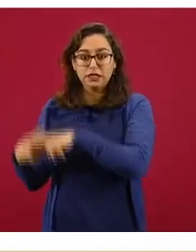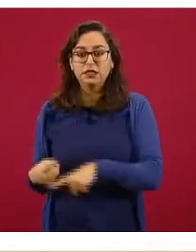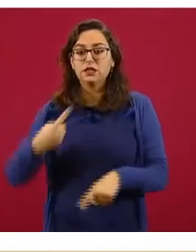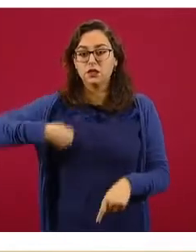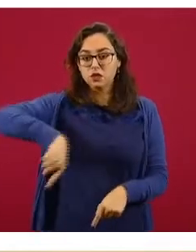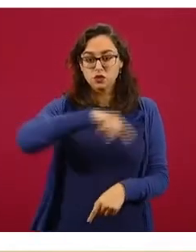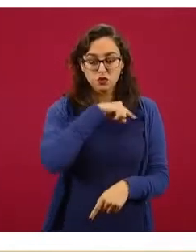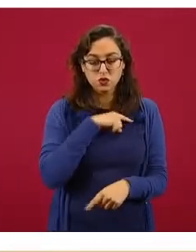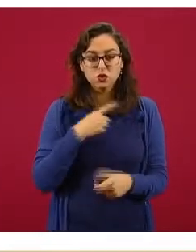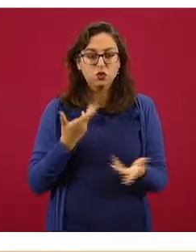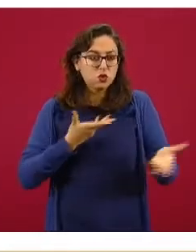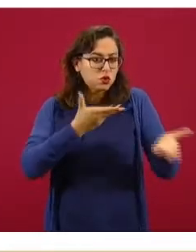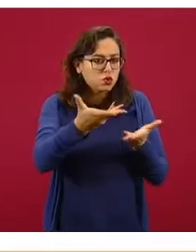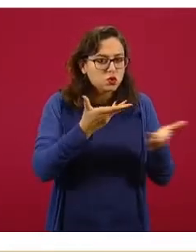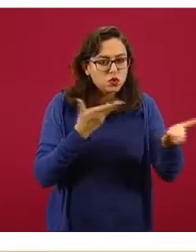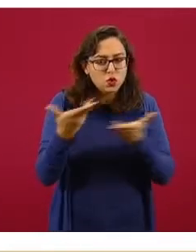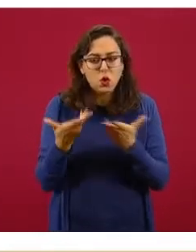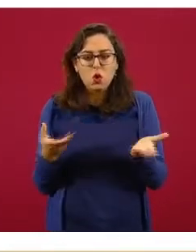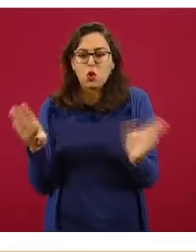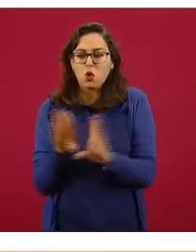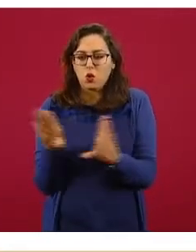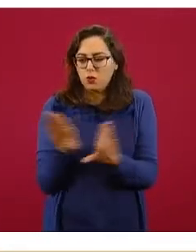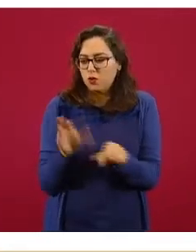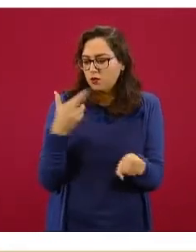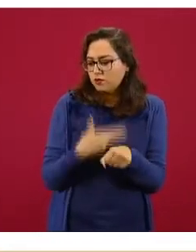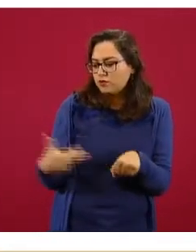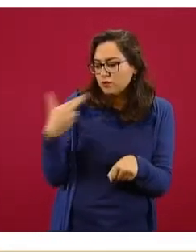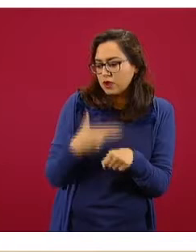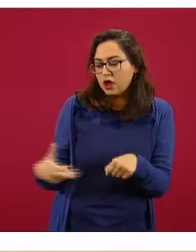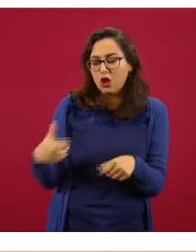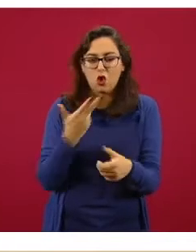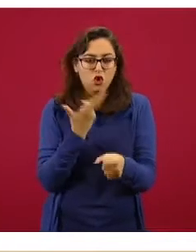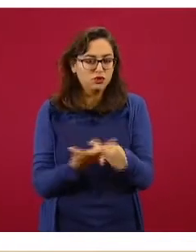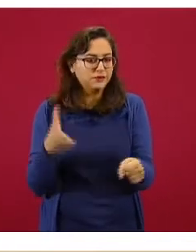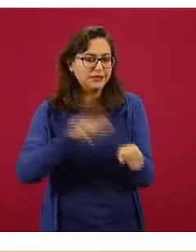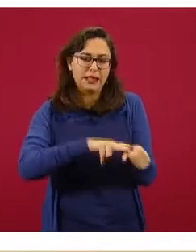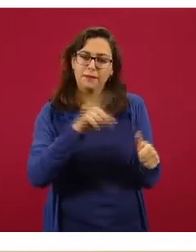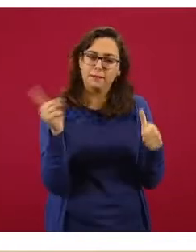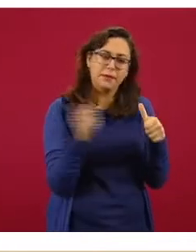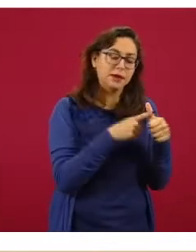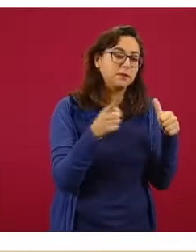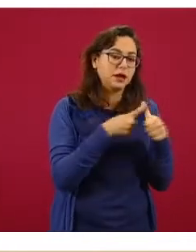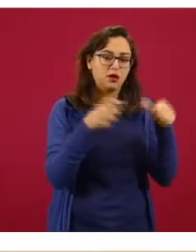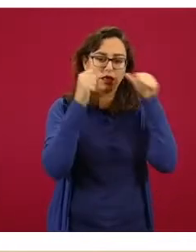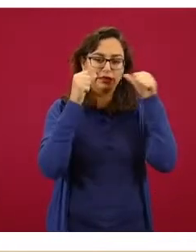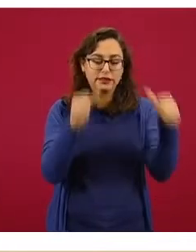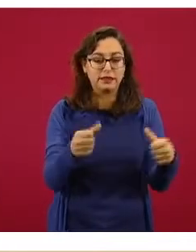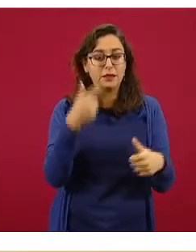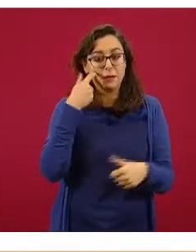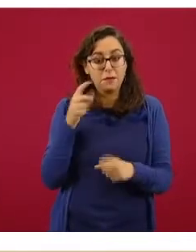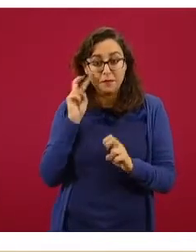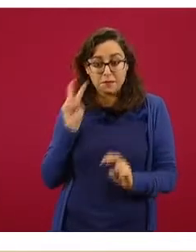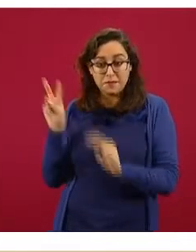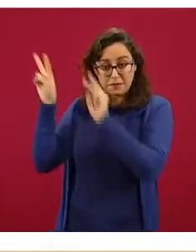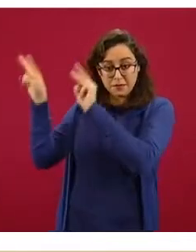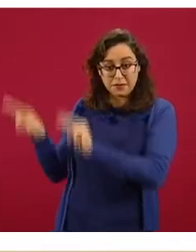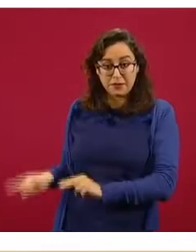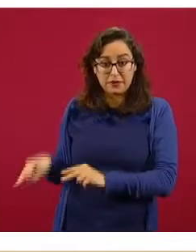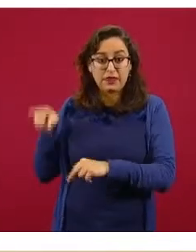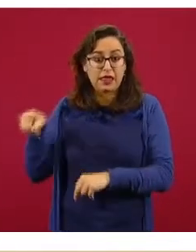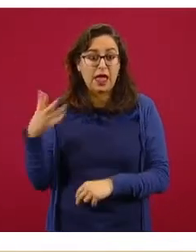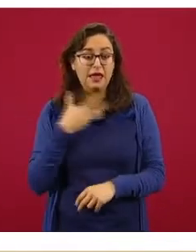podíamos disponer la priorización de los hospitales. Lo que se ve en la diapositiva es la lista de